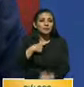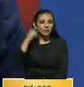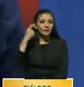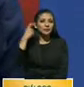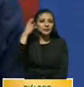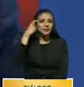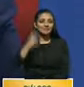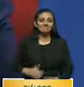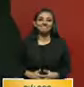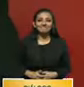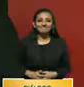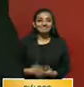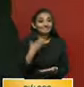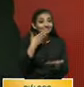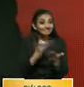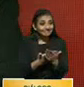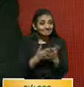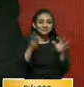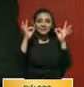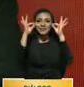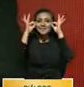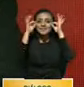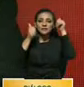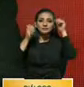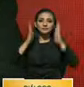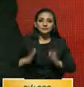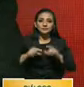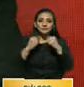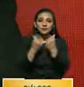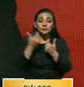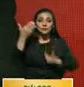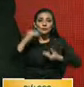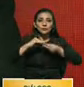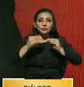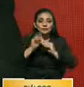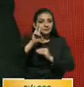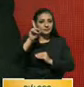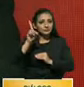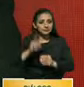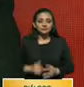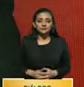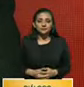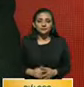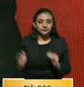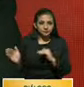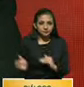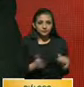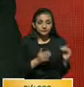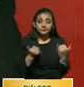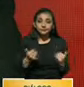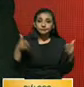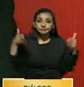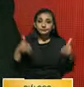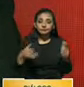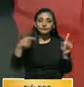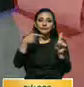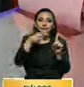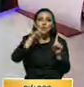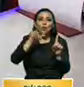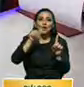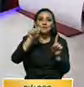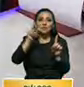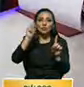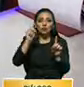de gobierno. Muchas gracias a Guillermo Lasso, el candidato de la Alianza Suma Creo. Y vamos de inmediato a escuchar a Washington